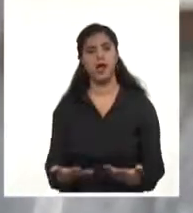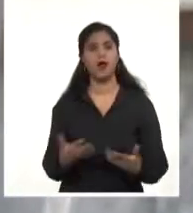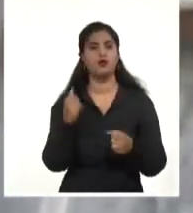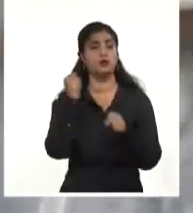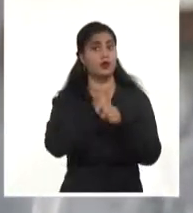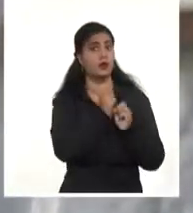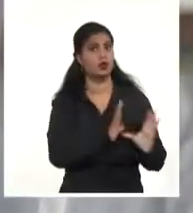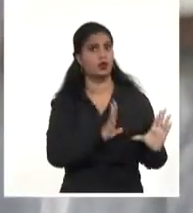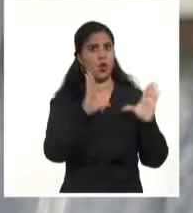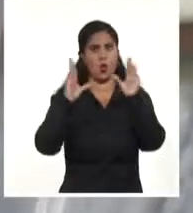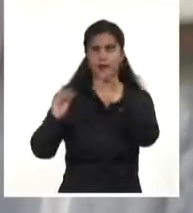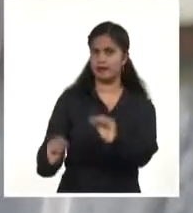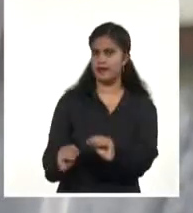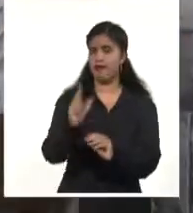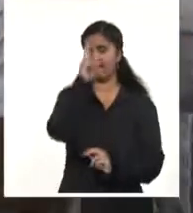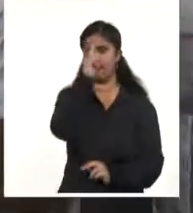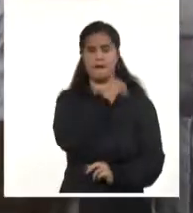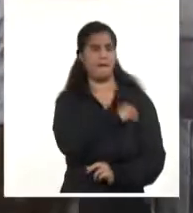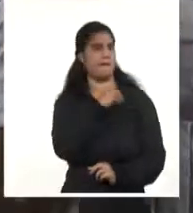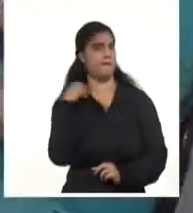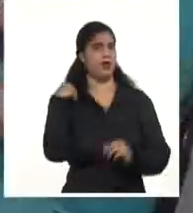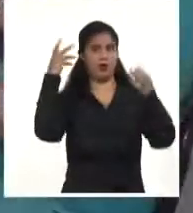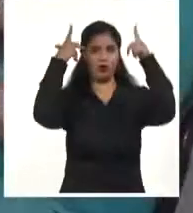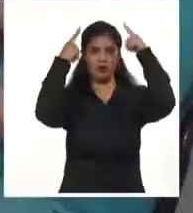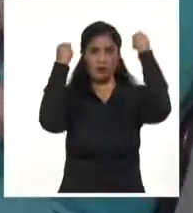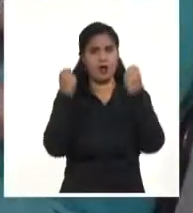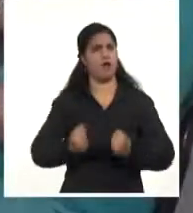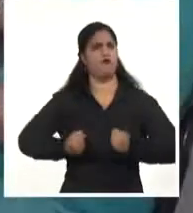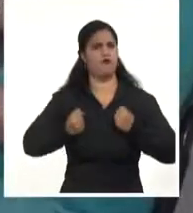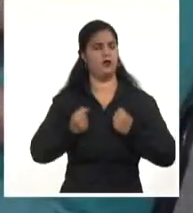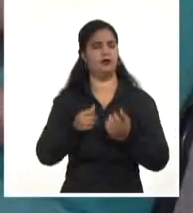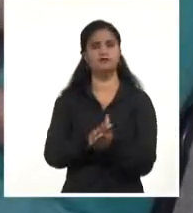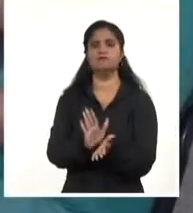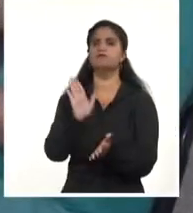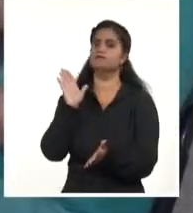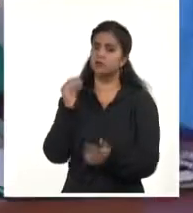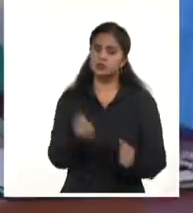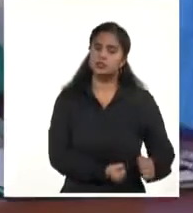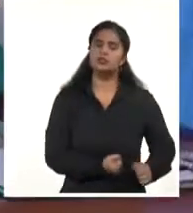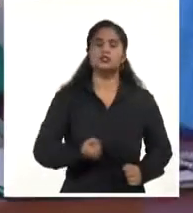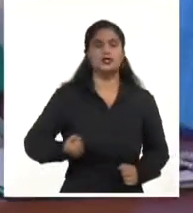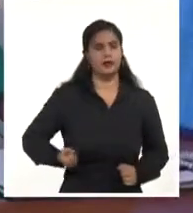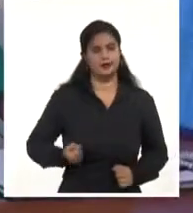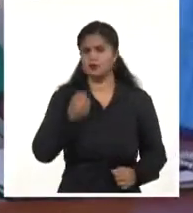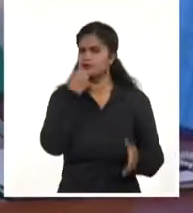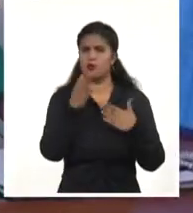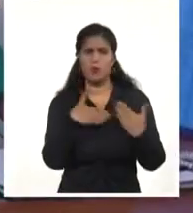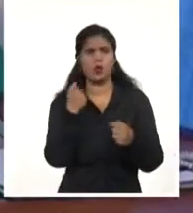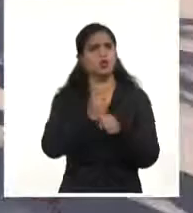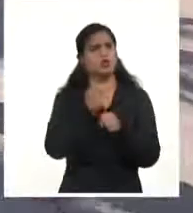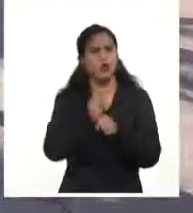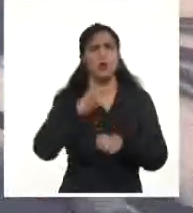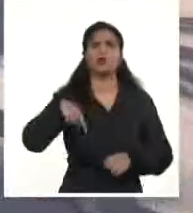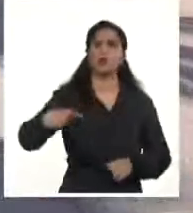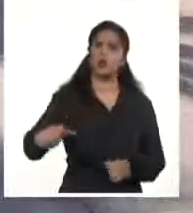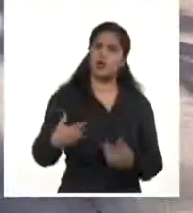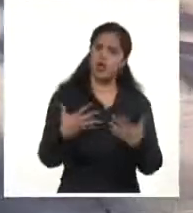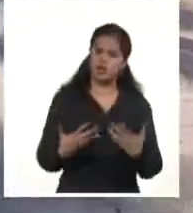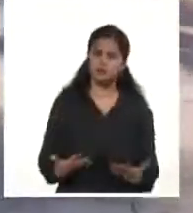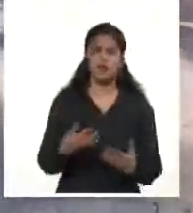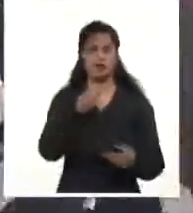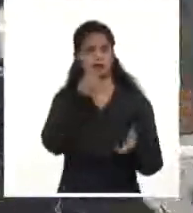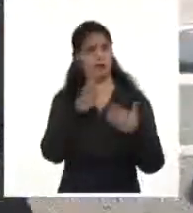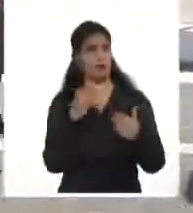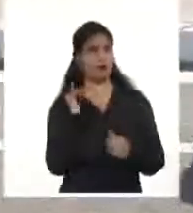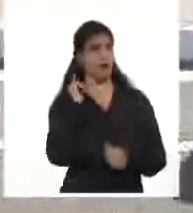que los médicos y enfermeras se llenaran de compromiso y valor para vencer la batalla epidemiológica. Como reconocimiento a